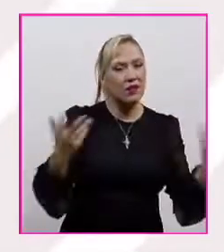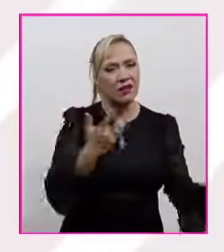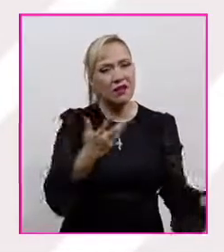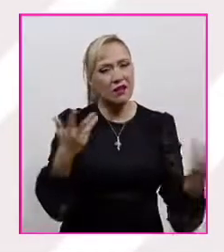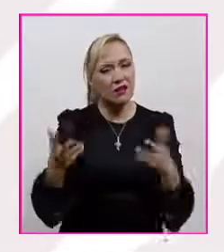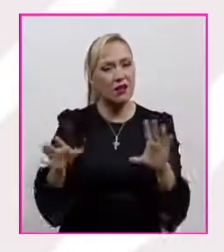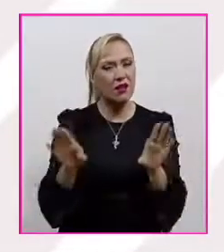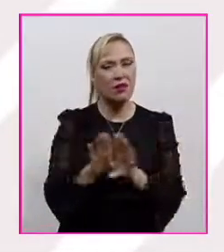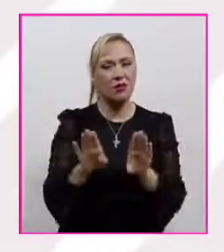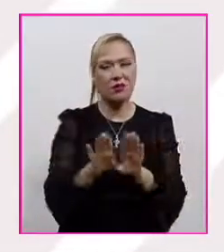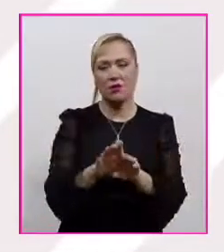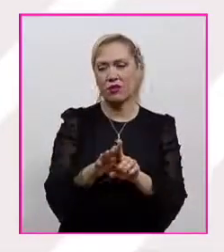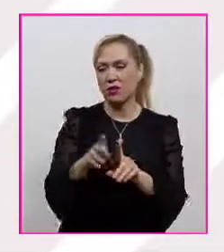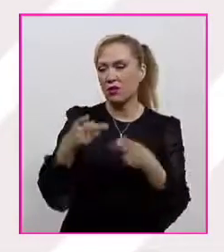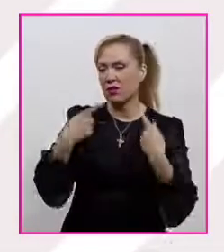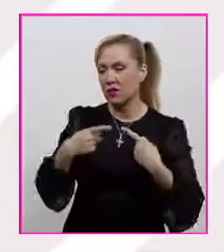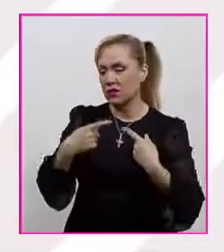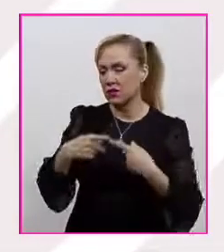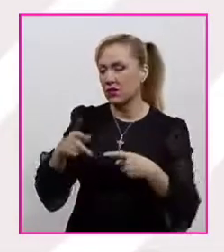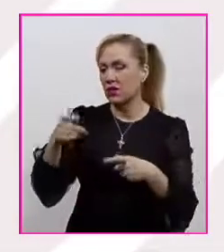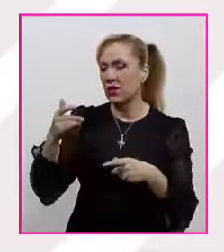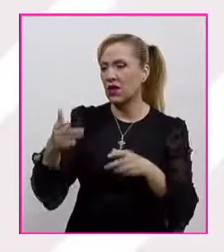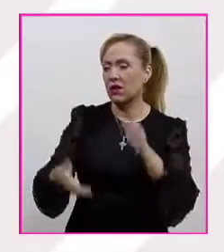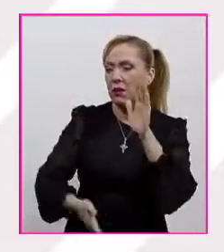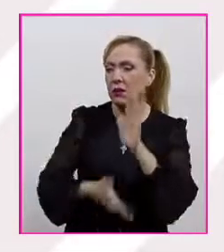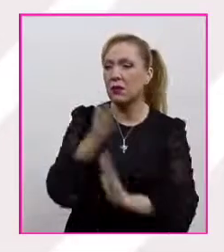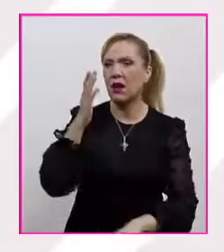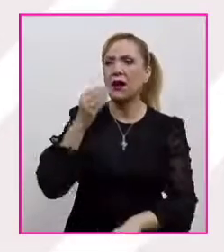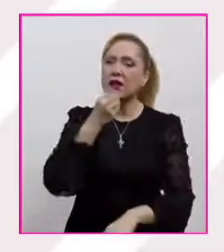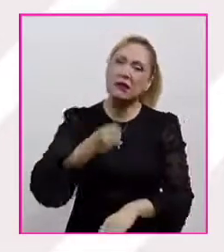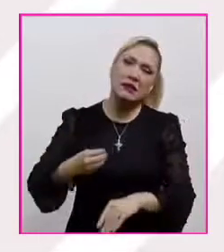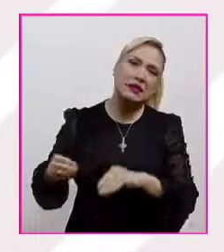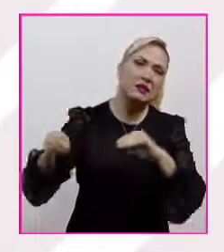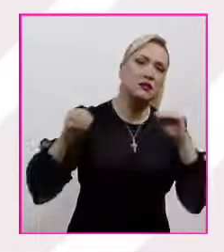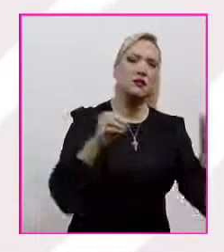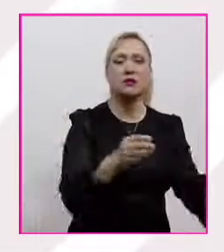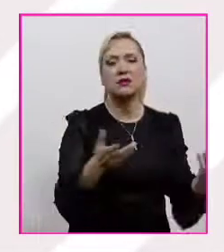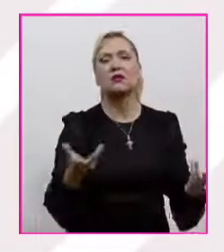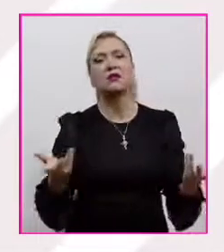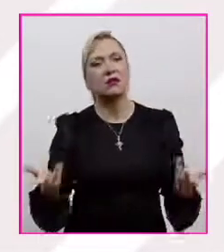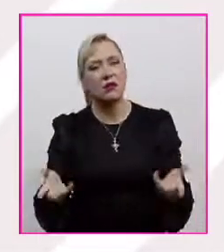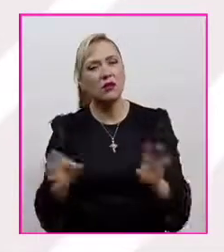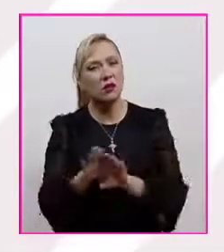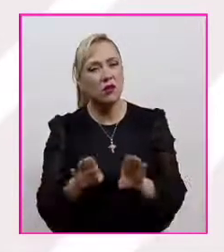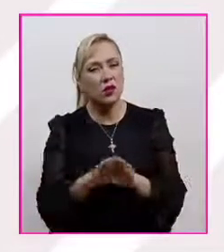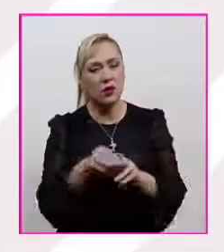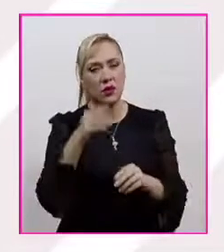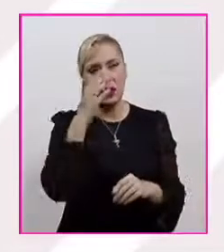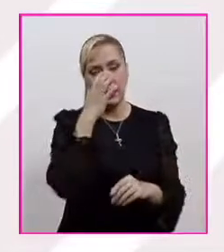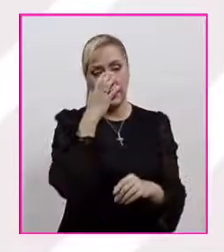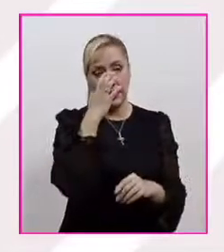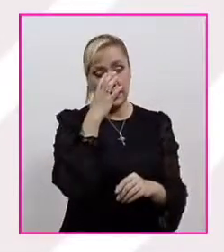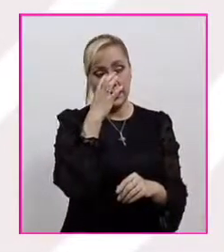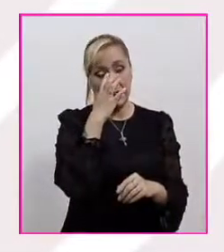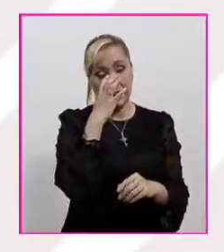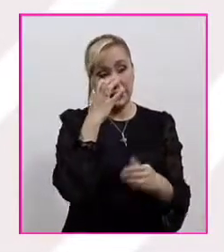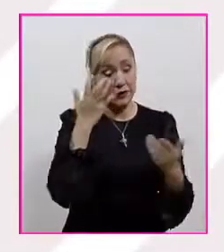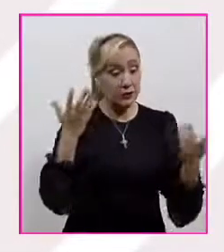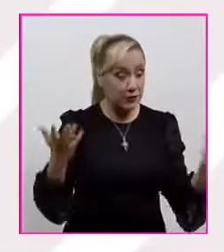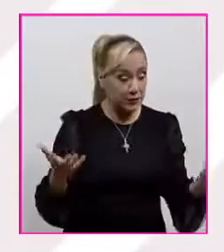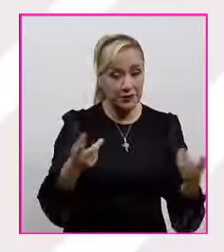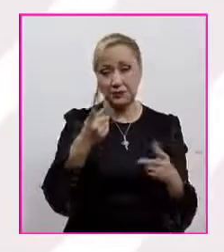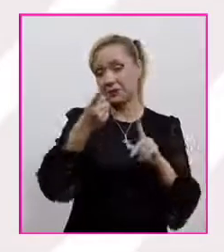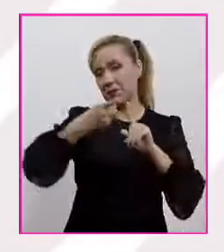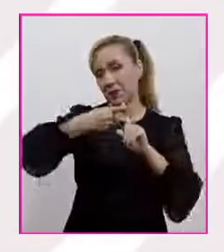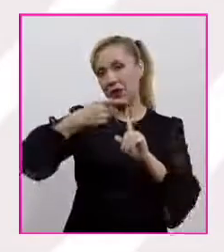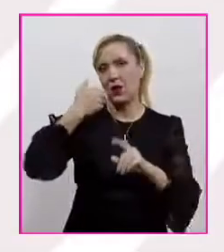cómo definimos unas y otras prácticas de movilidad? Pues mira, Jera, es para mí un